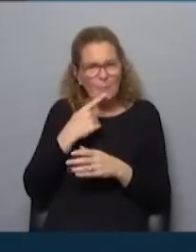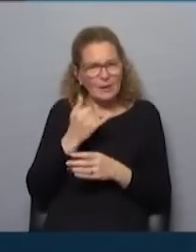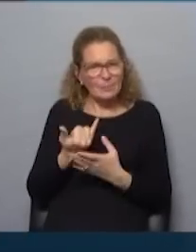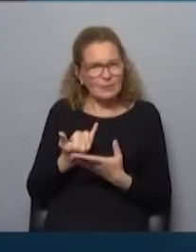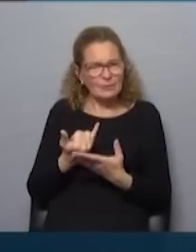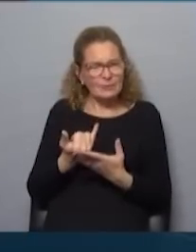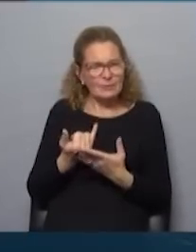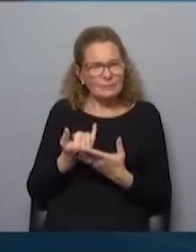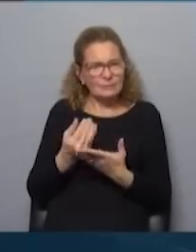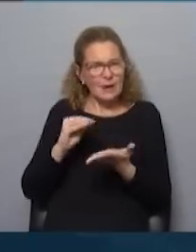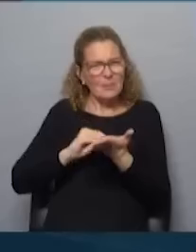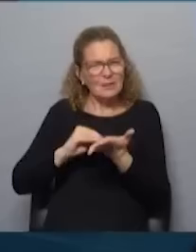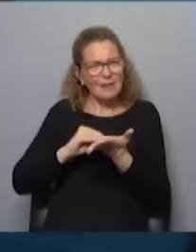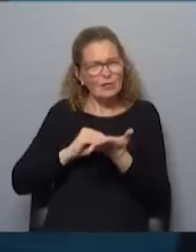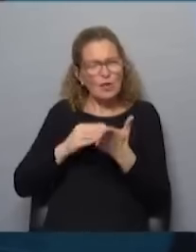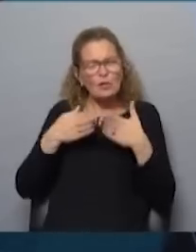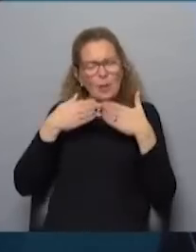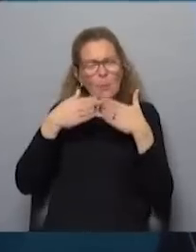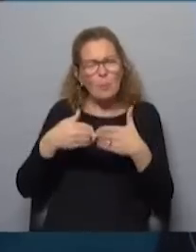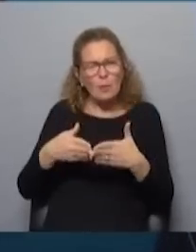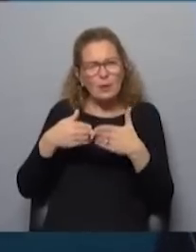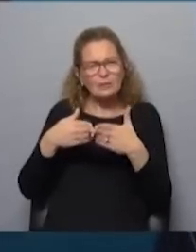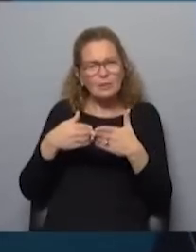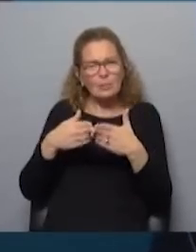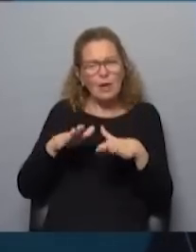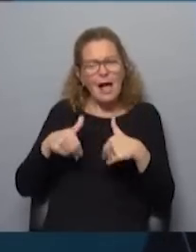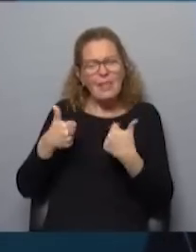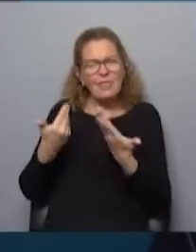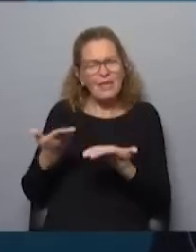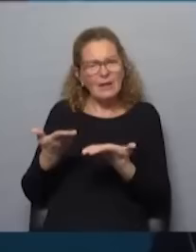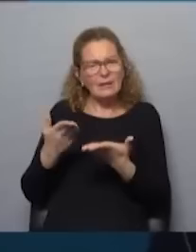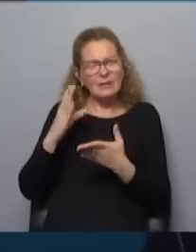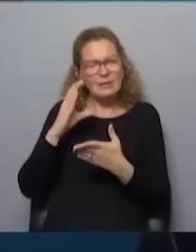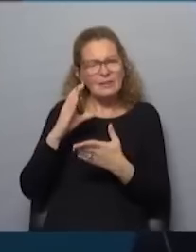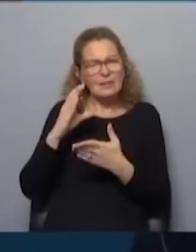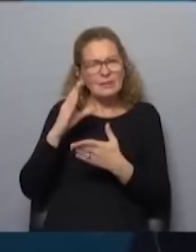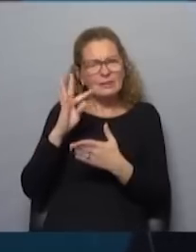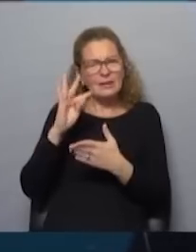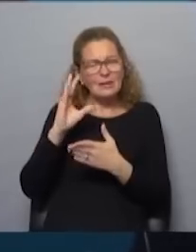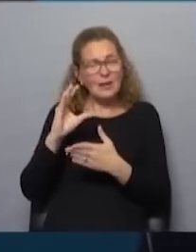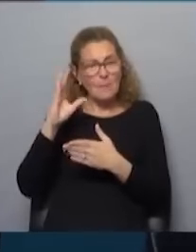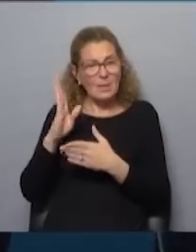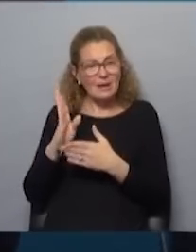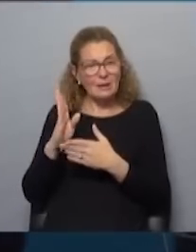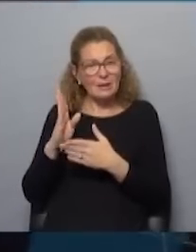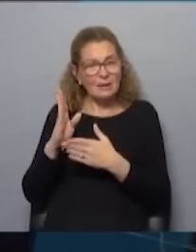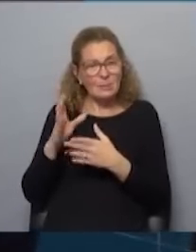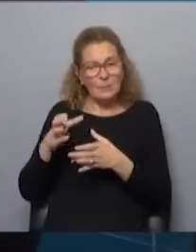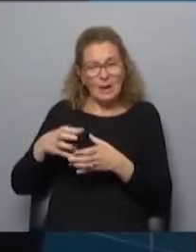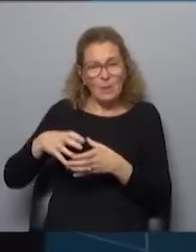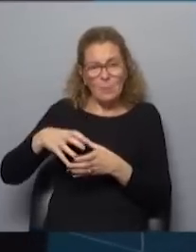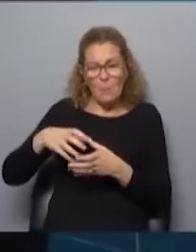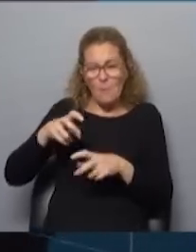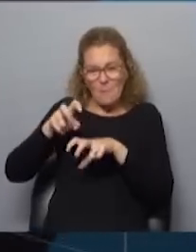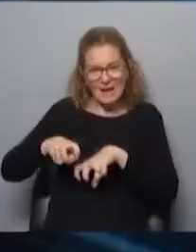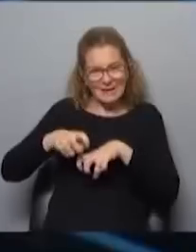lamentación nacional de puerto se obliga a ceder a tcp catón a ti el espacio para instalar un parque